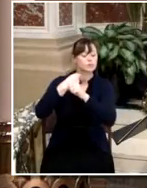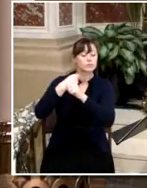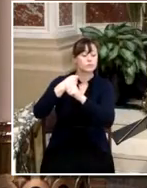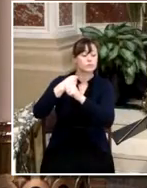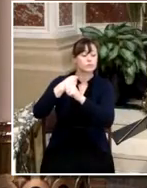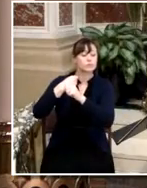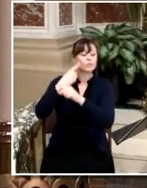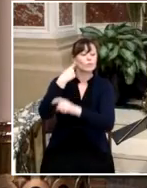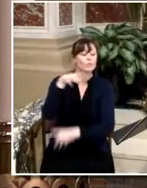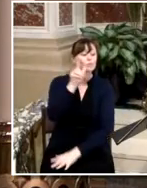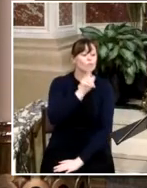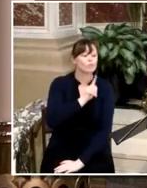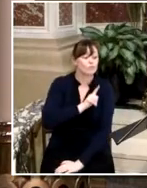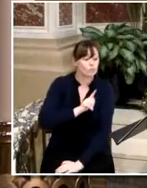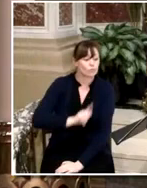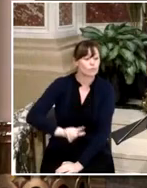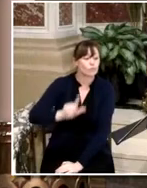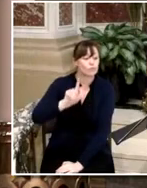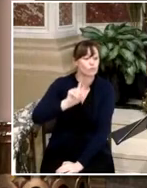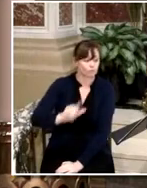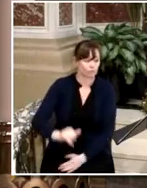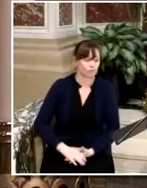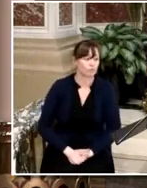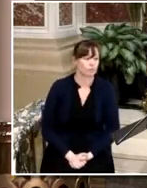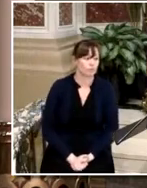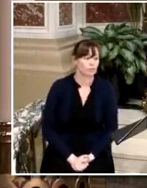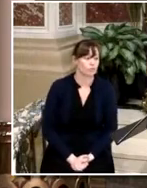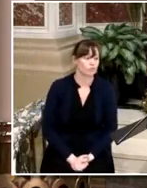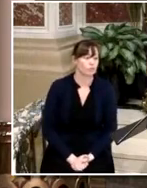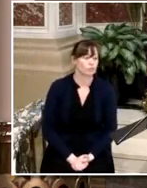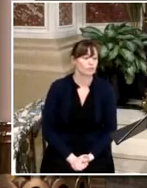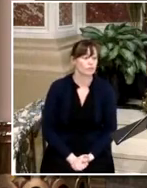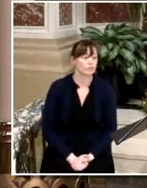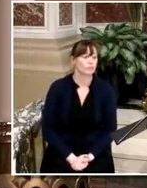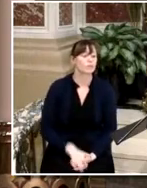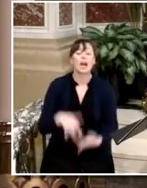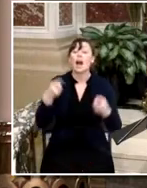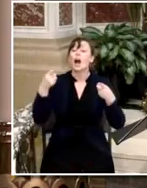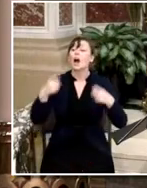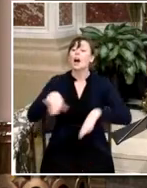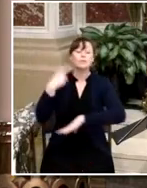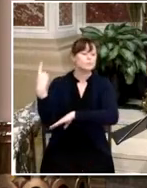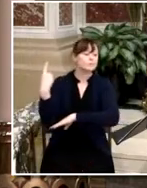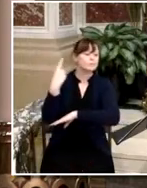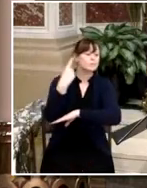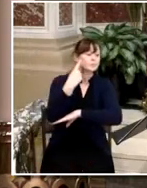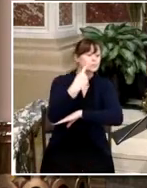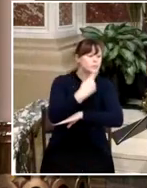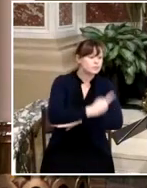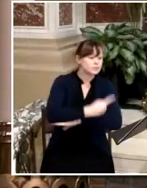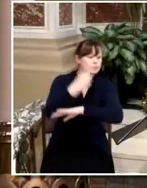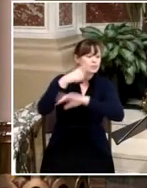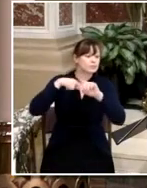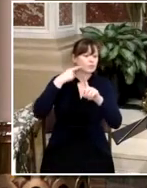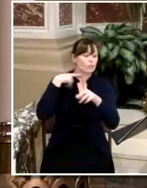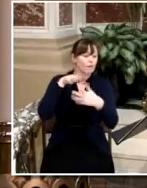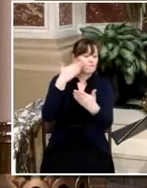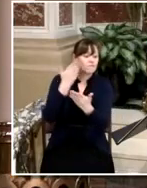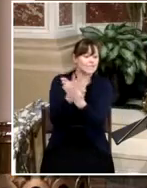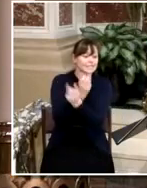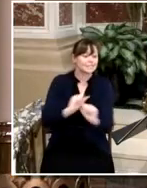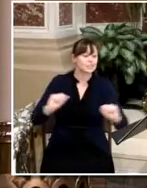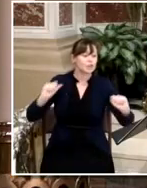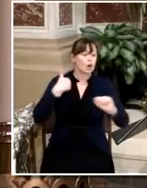la venganza de nuestro Dios. El Señor me ha enviado a consolar a